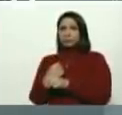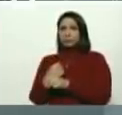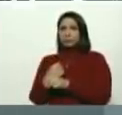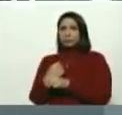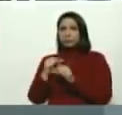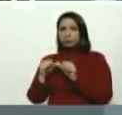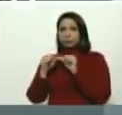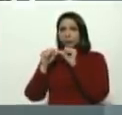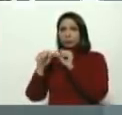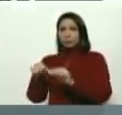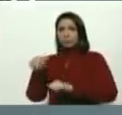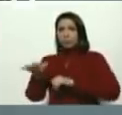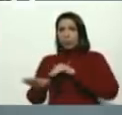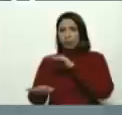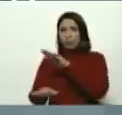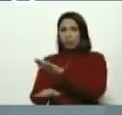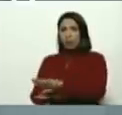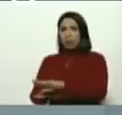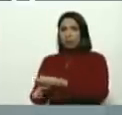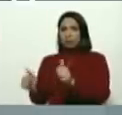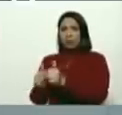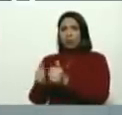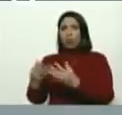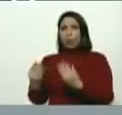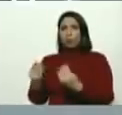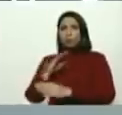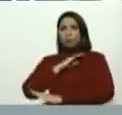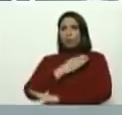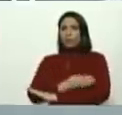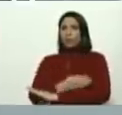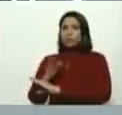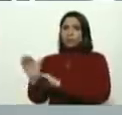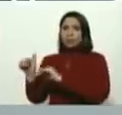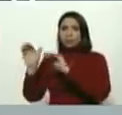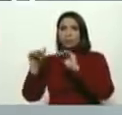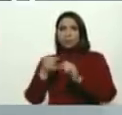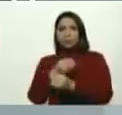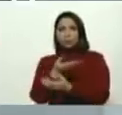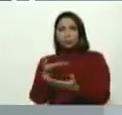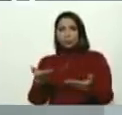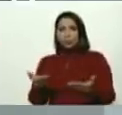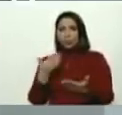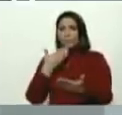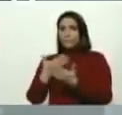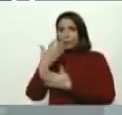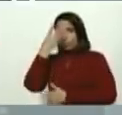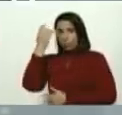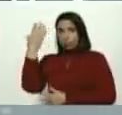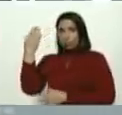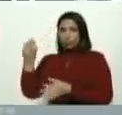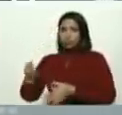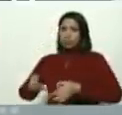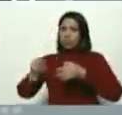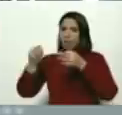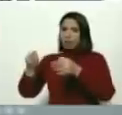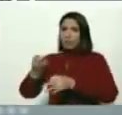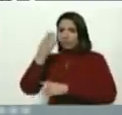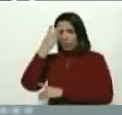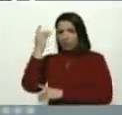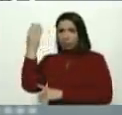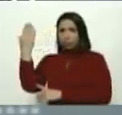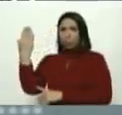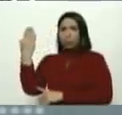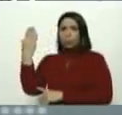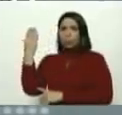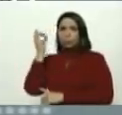Sigamos adelante. Con mucha fuerza, pues me despido de ustedes y le pido a Dios siempre, Dios, oh Dios santo,